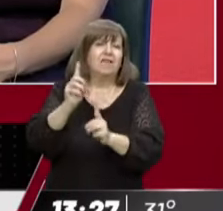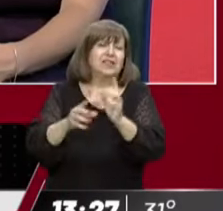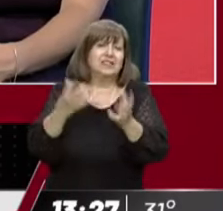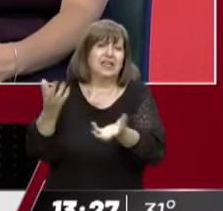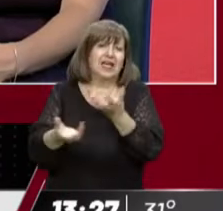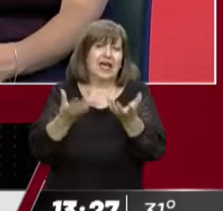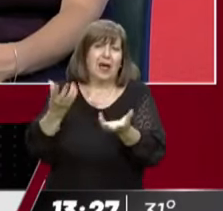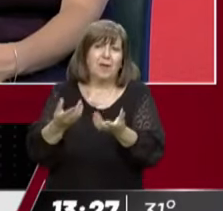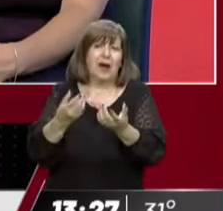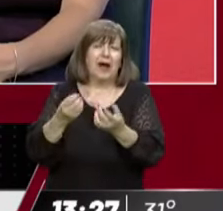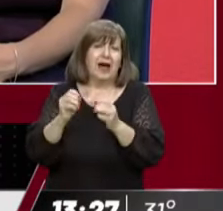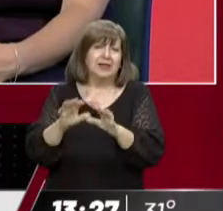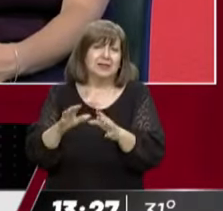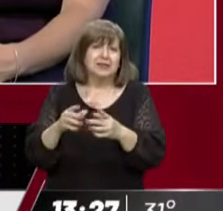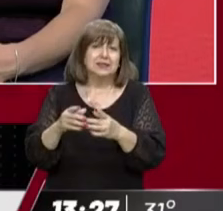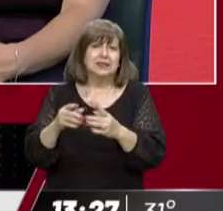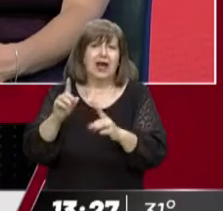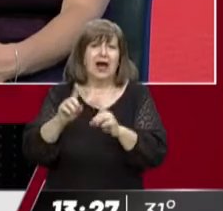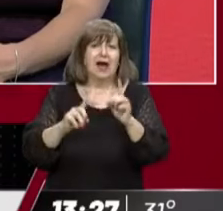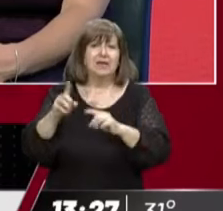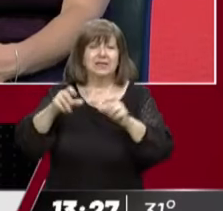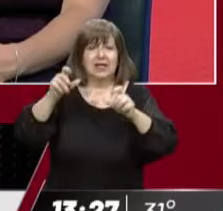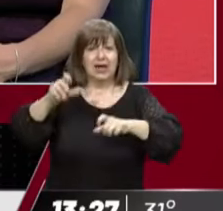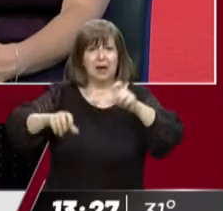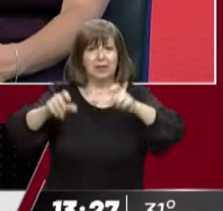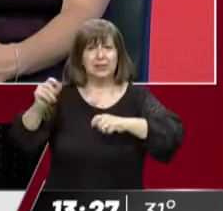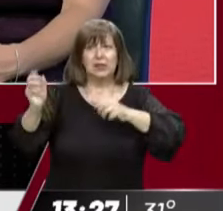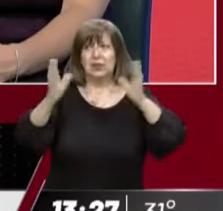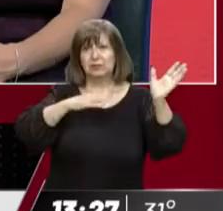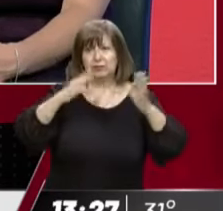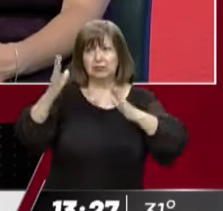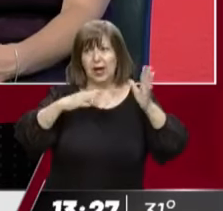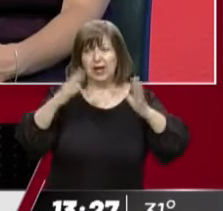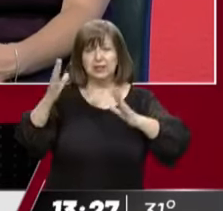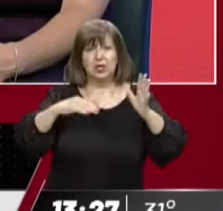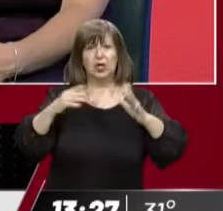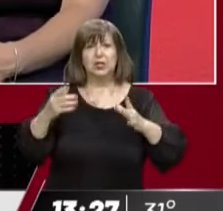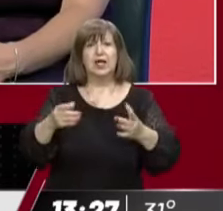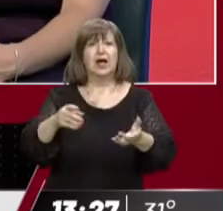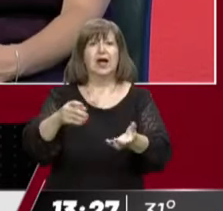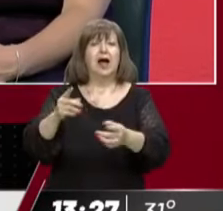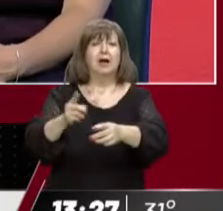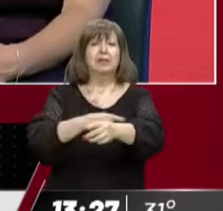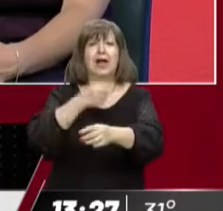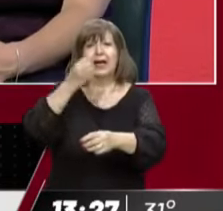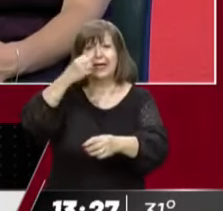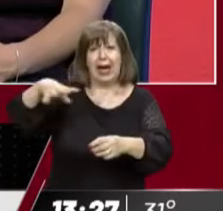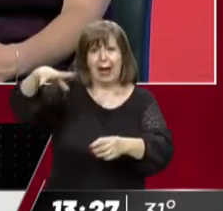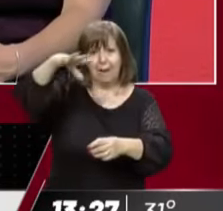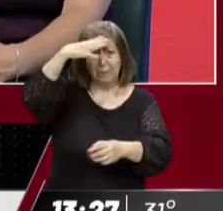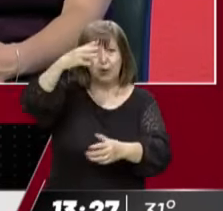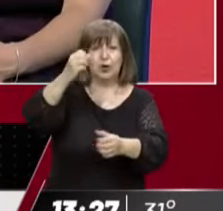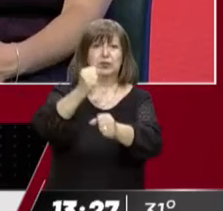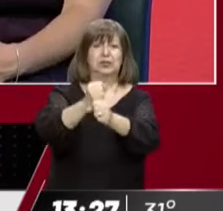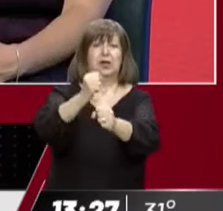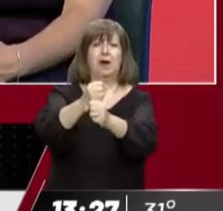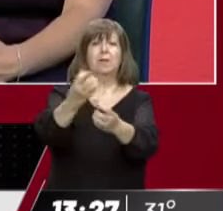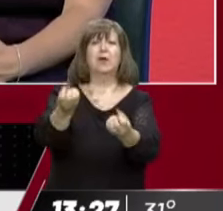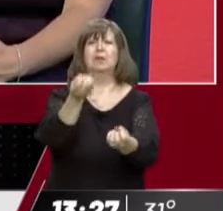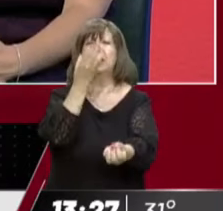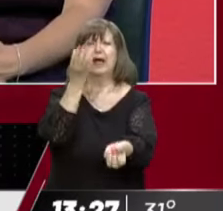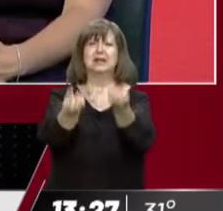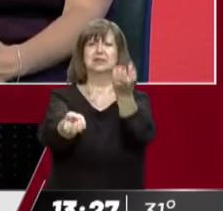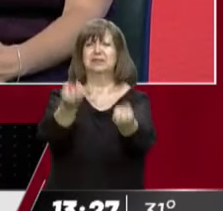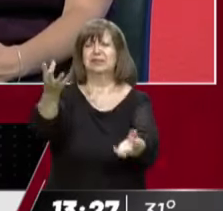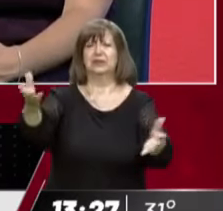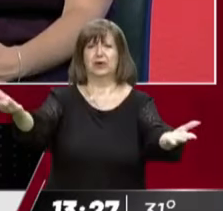limpiar. Entonces la gente espera el sonda porque haciendo un fuego pequeño el sonda te quema un campo muy grande y trabajas mucho menos.